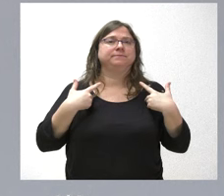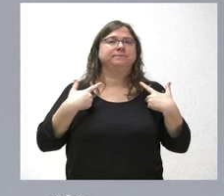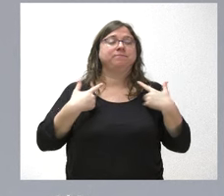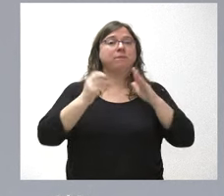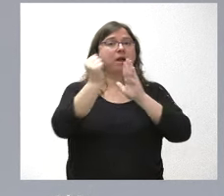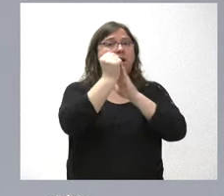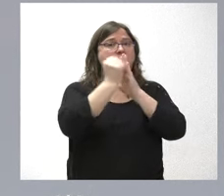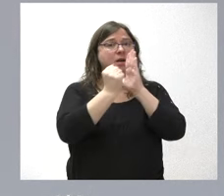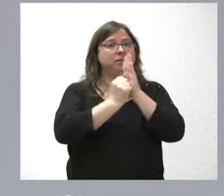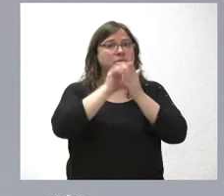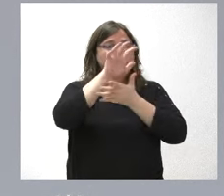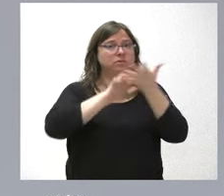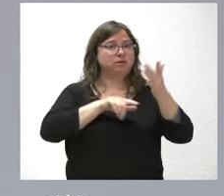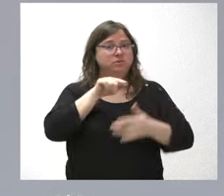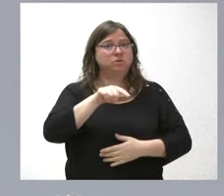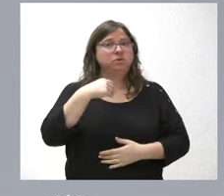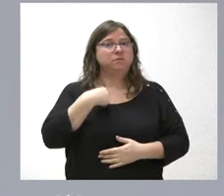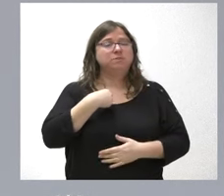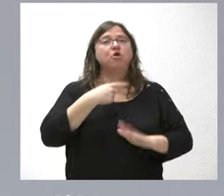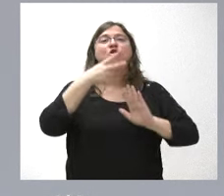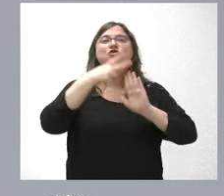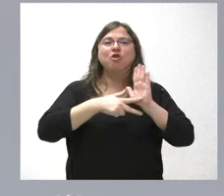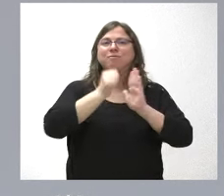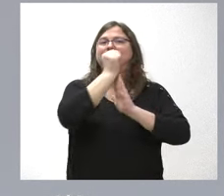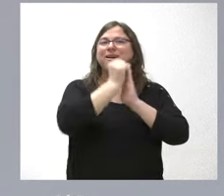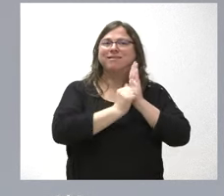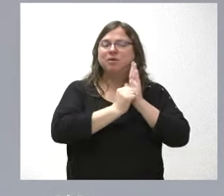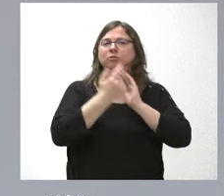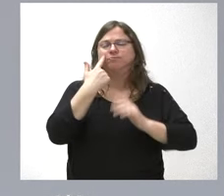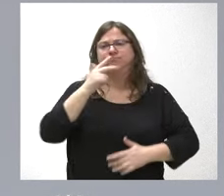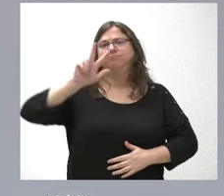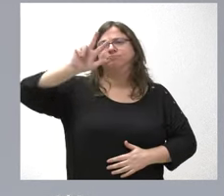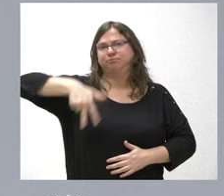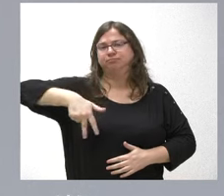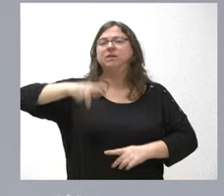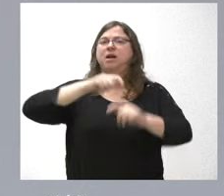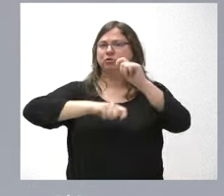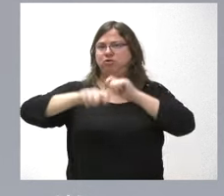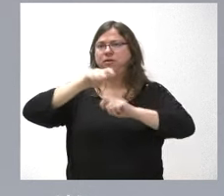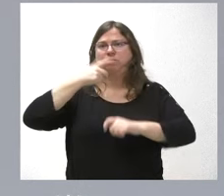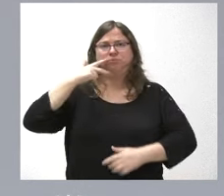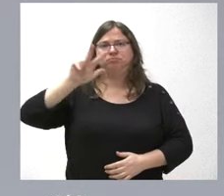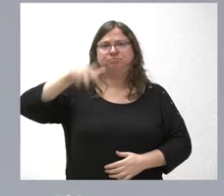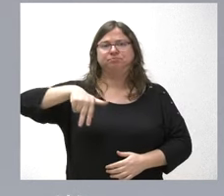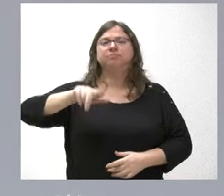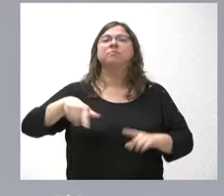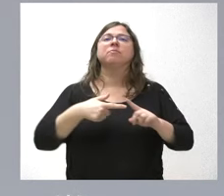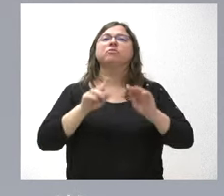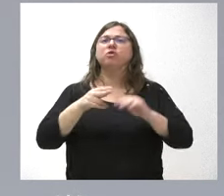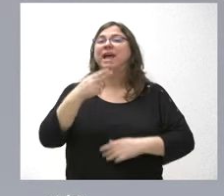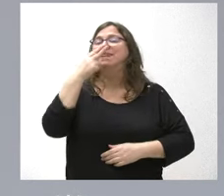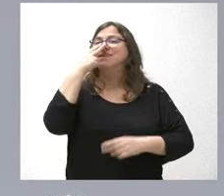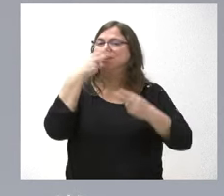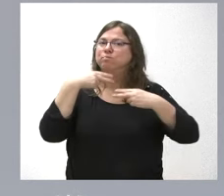articulado del texto normativo presentado reconoce a dichas asociaciones, reconoce su interés